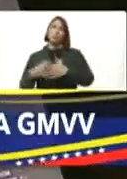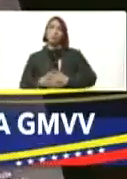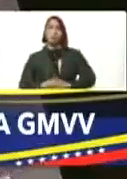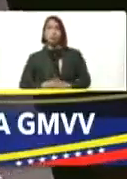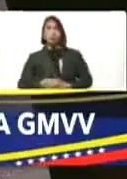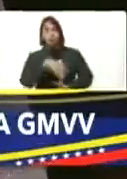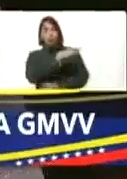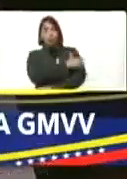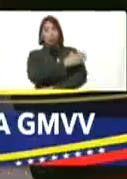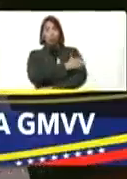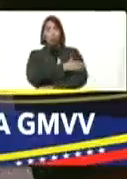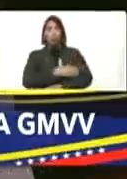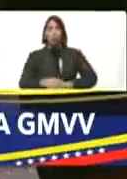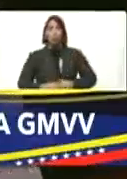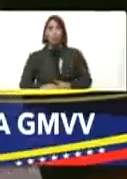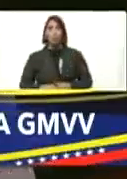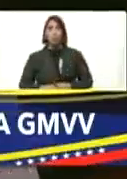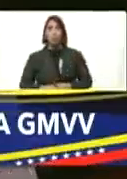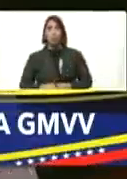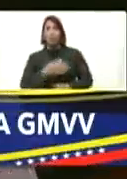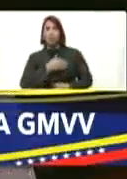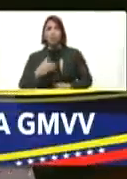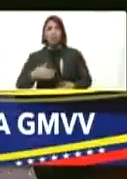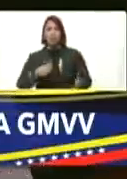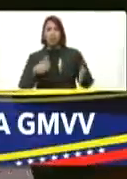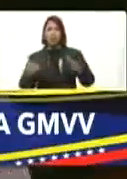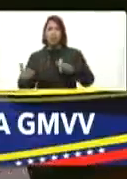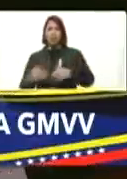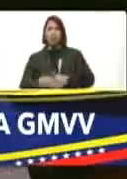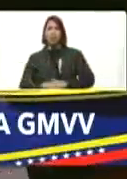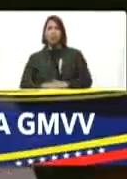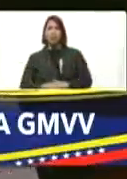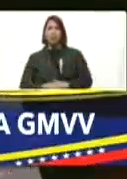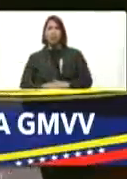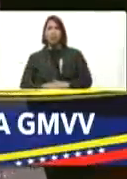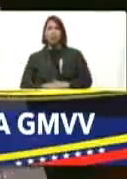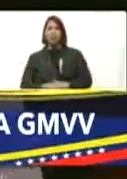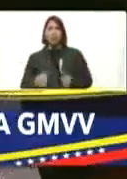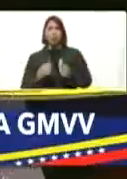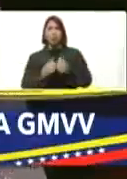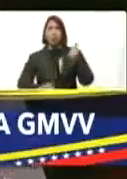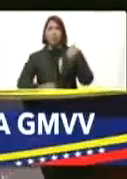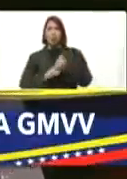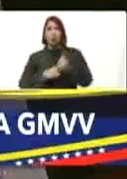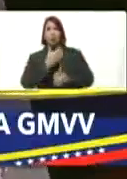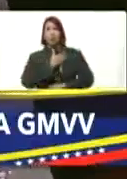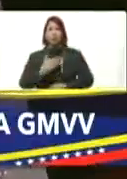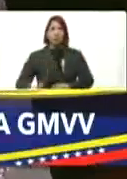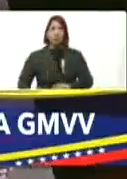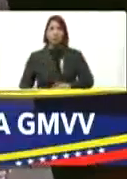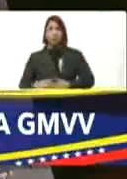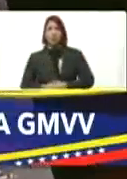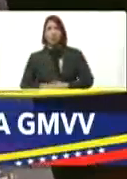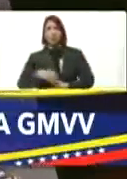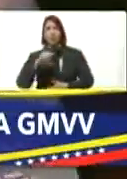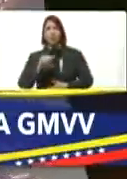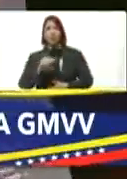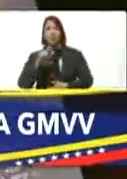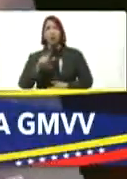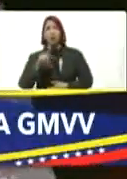derecha continental, y querían matarlo. Y con el apoyo del presidente Alberto